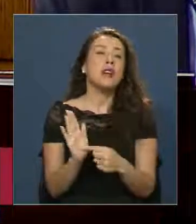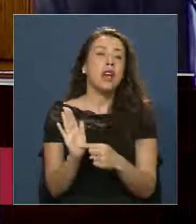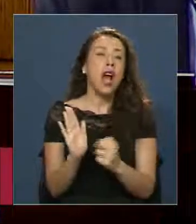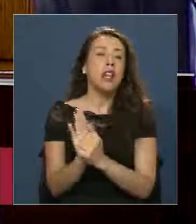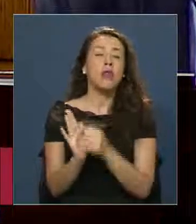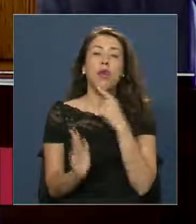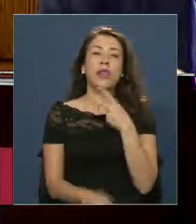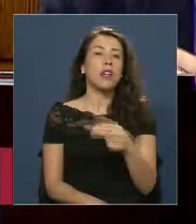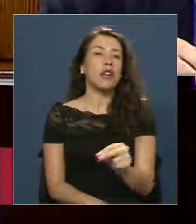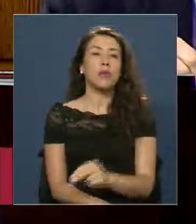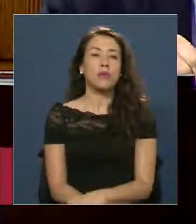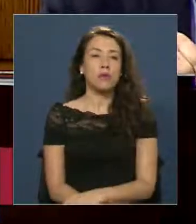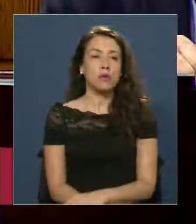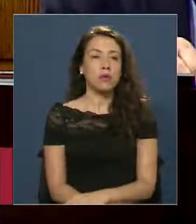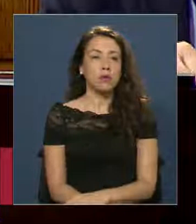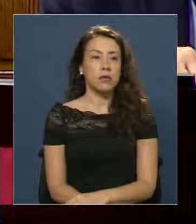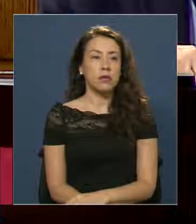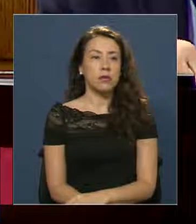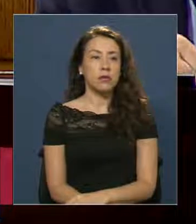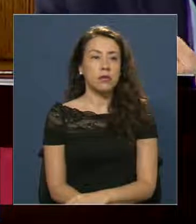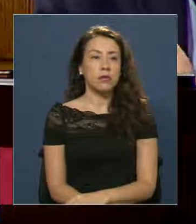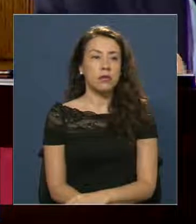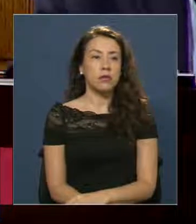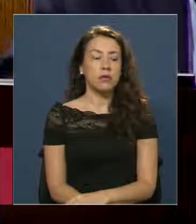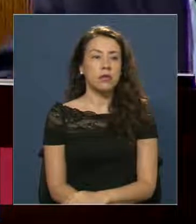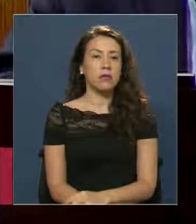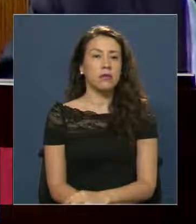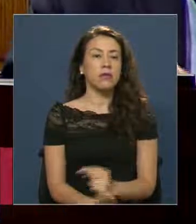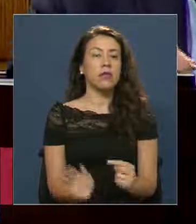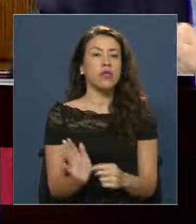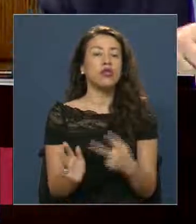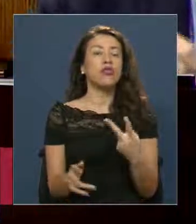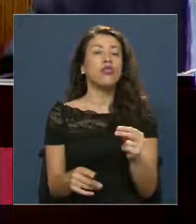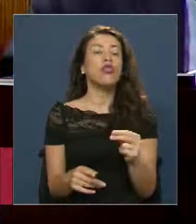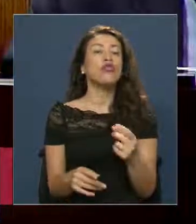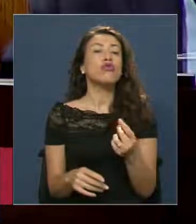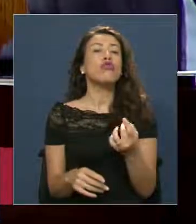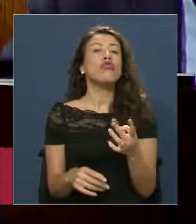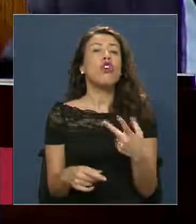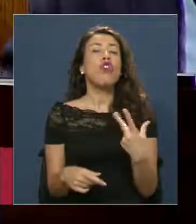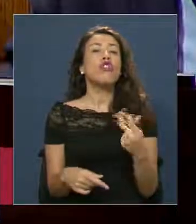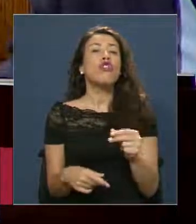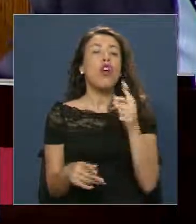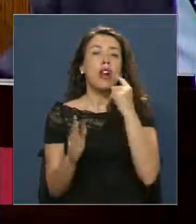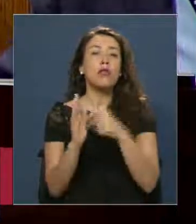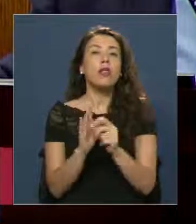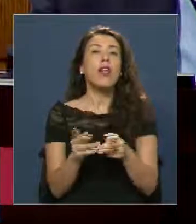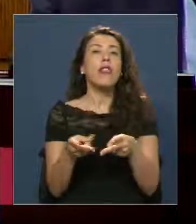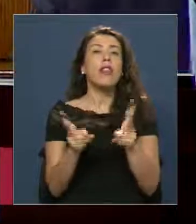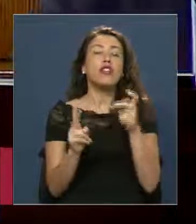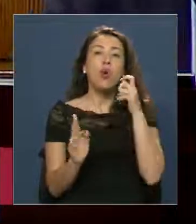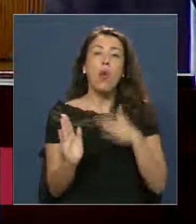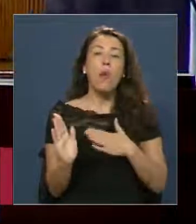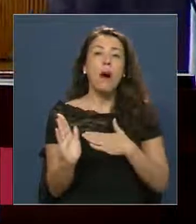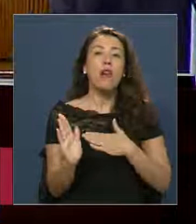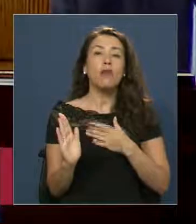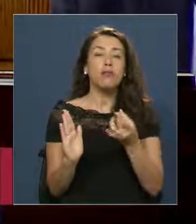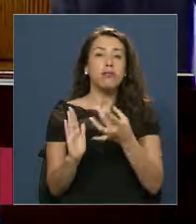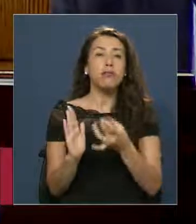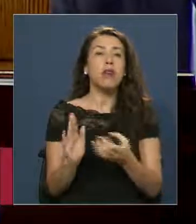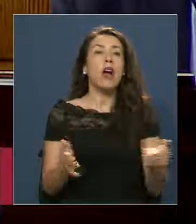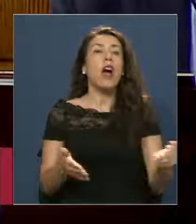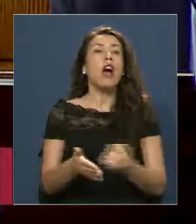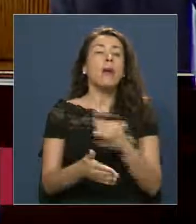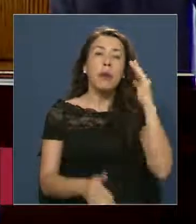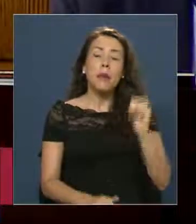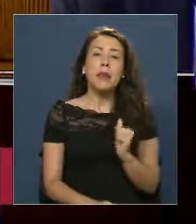no. Y este está circunscrito solamente a la negación de las violaciones de derechos humanos, las torturas y los horrores ocurridos en la